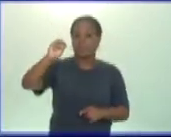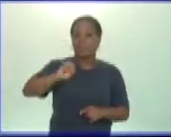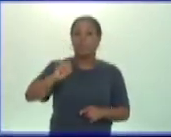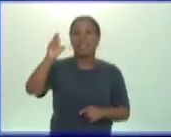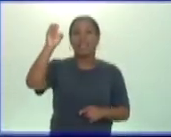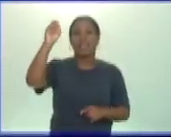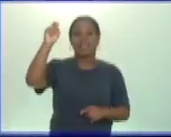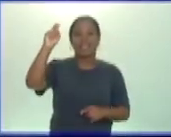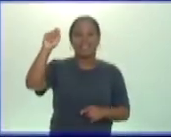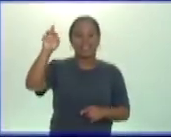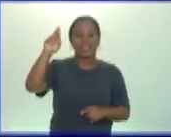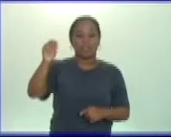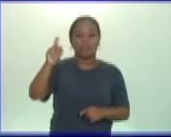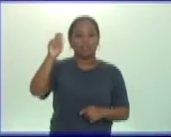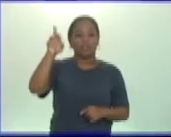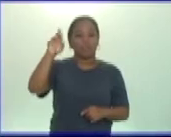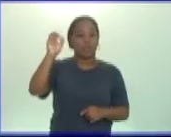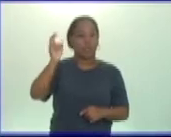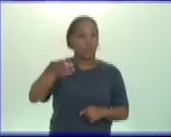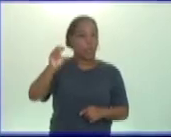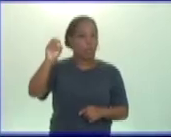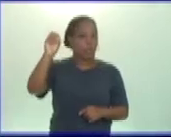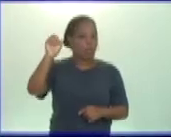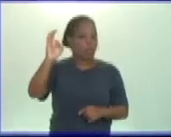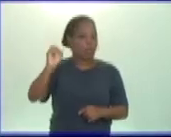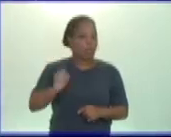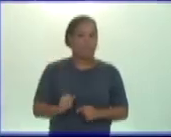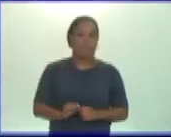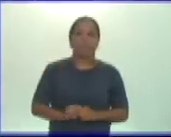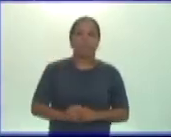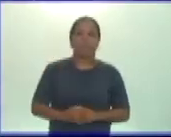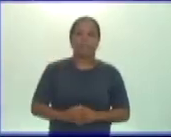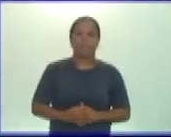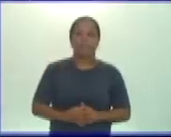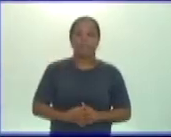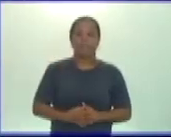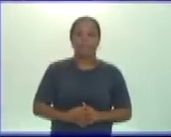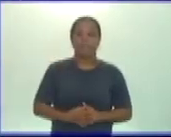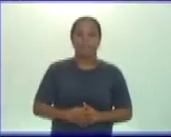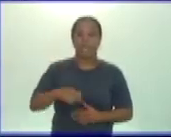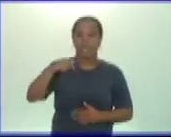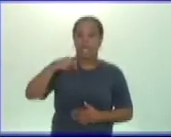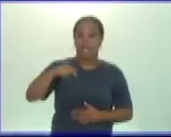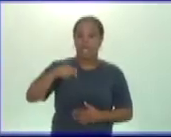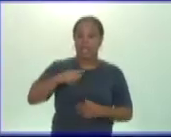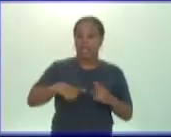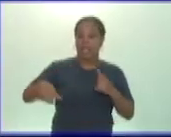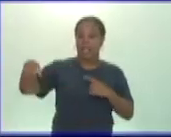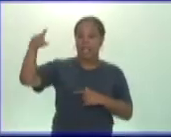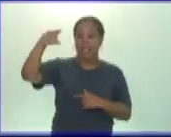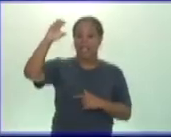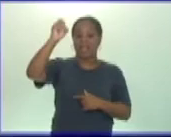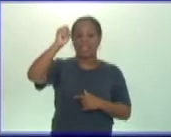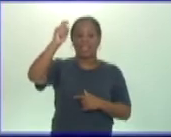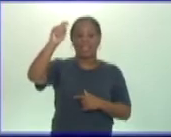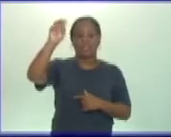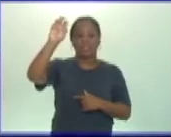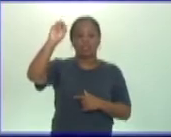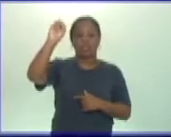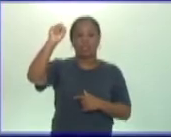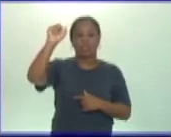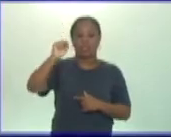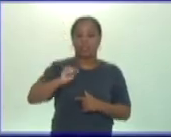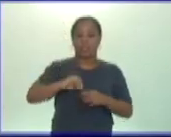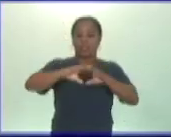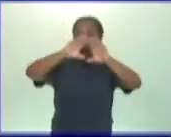estratosfera y troposfera. En la estratosfera, por ejemplo, encontramos la capa de